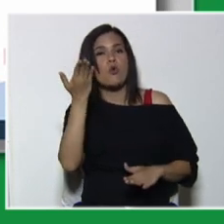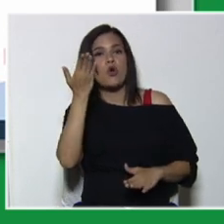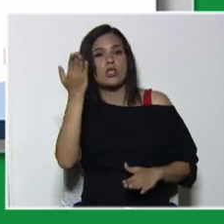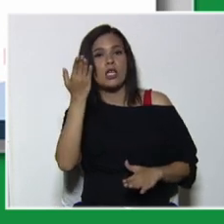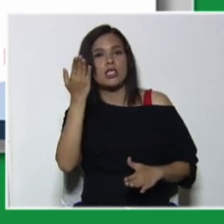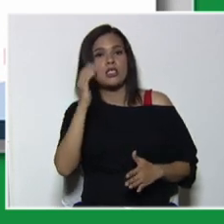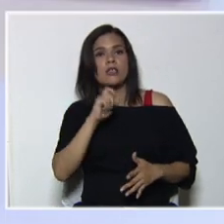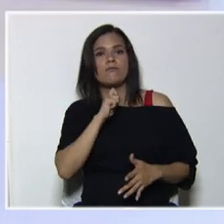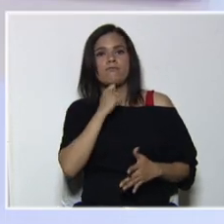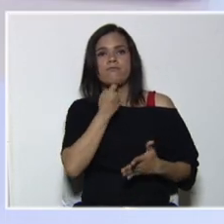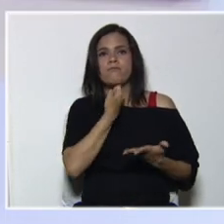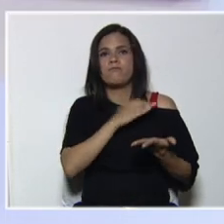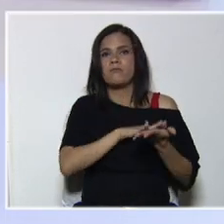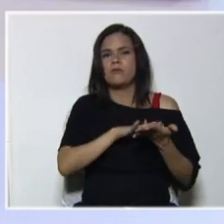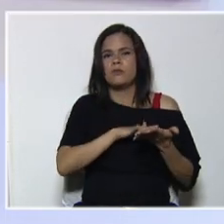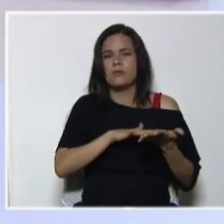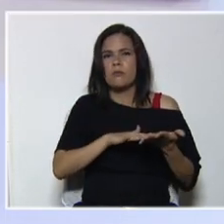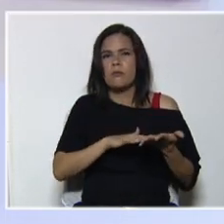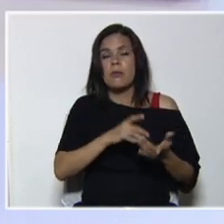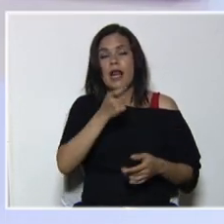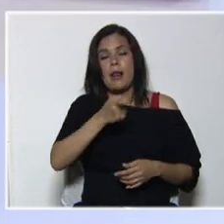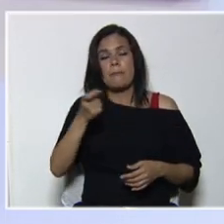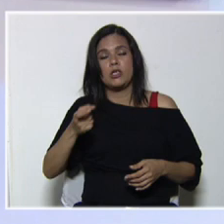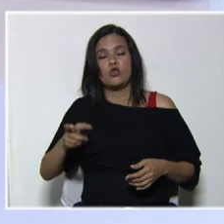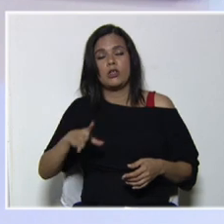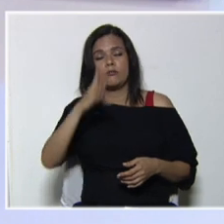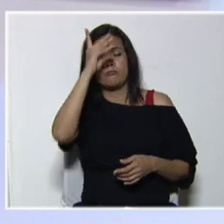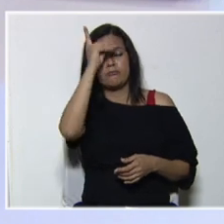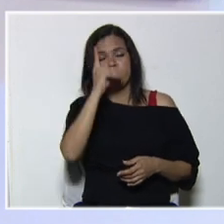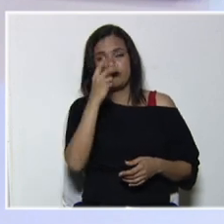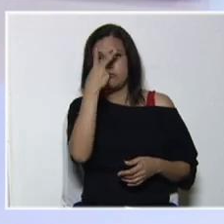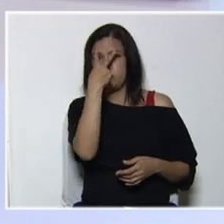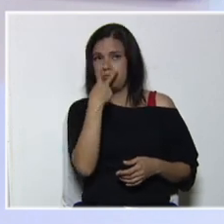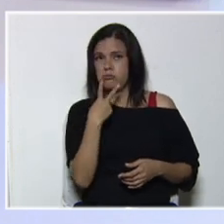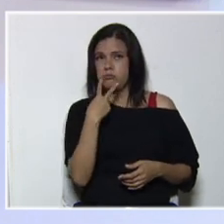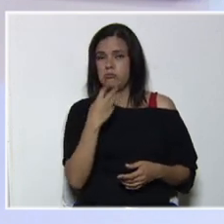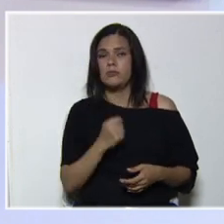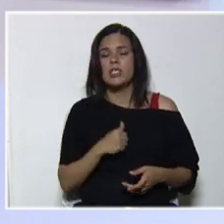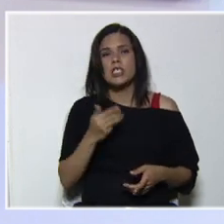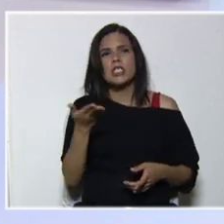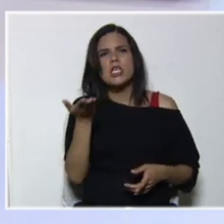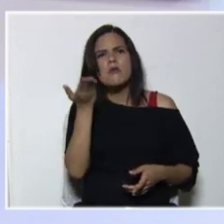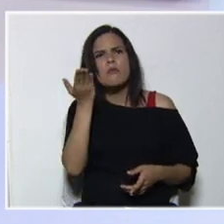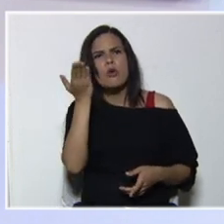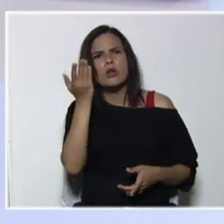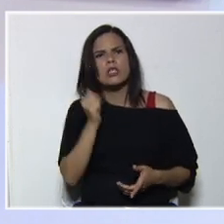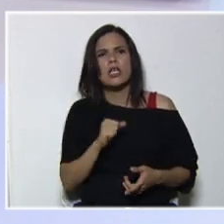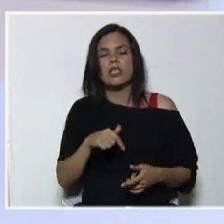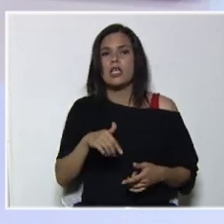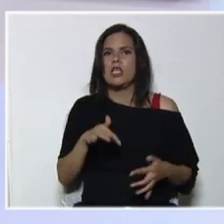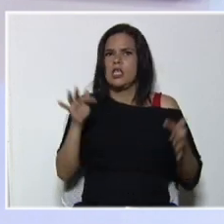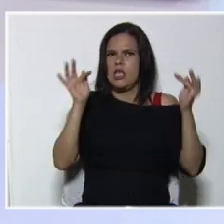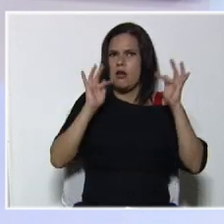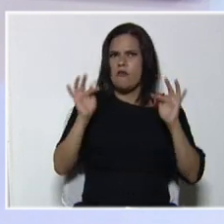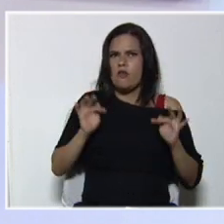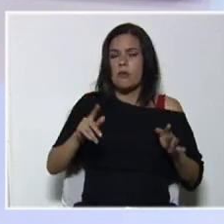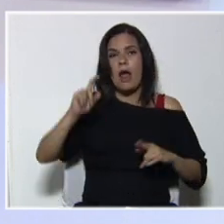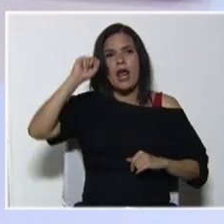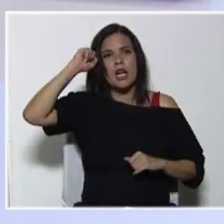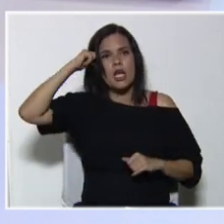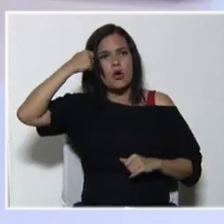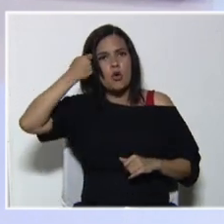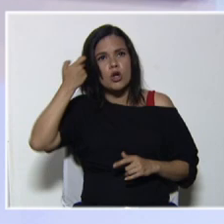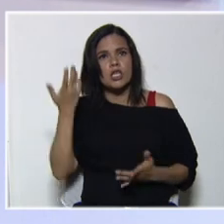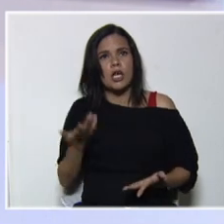código Braille para las personas con deficiencias visuales y ciegos. Es importante desde esta perspectiva recordar